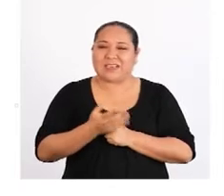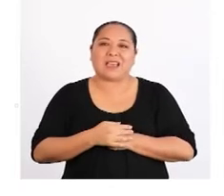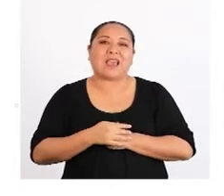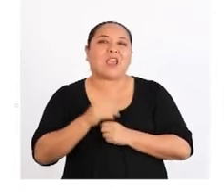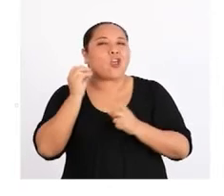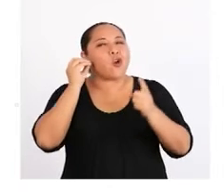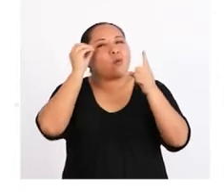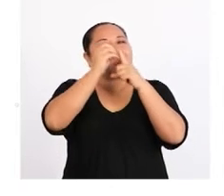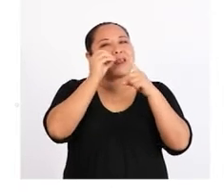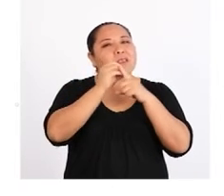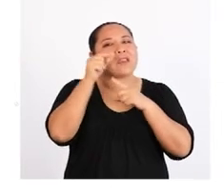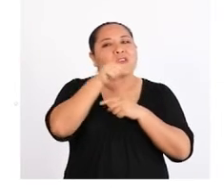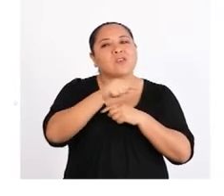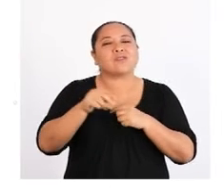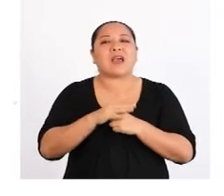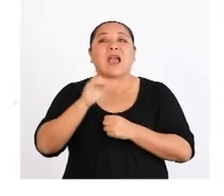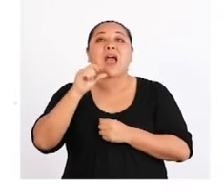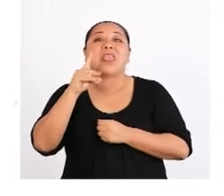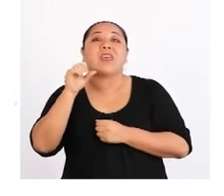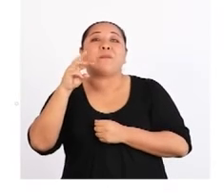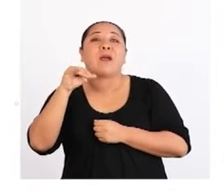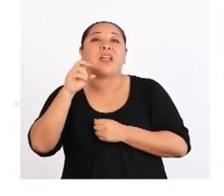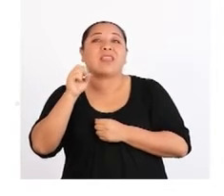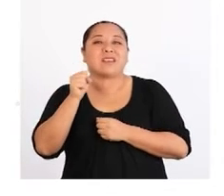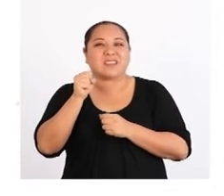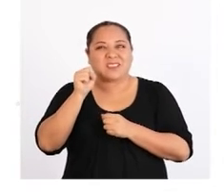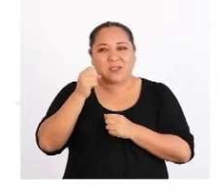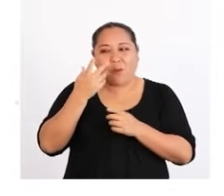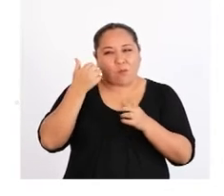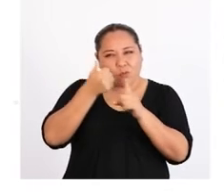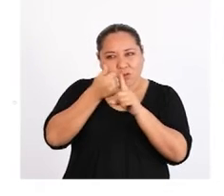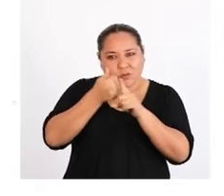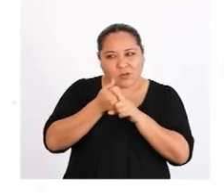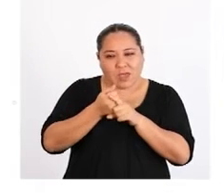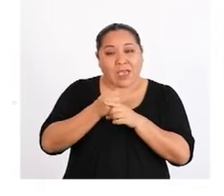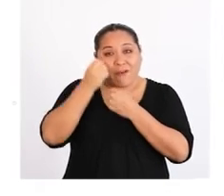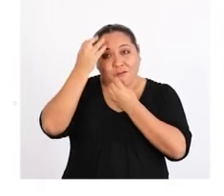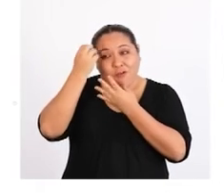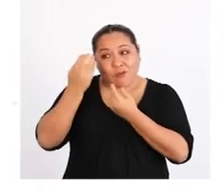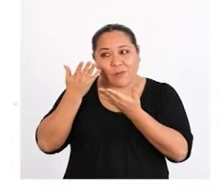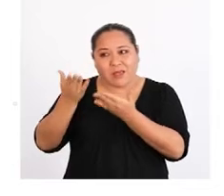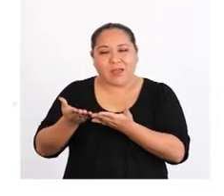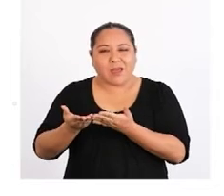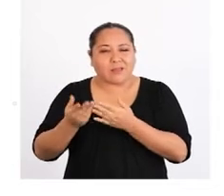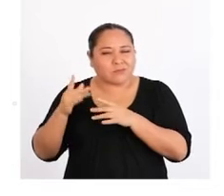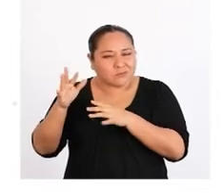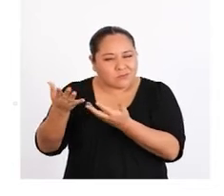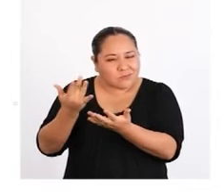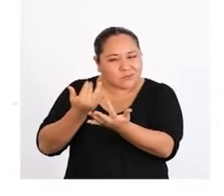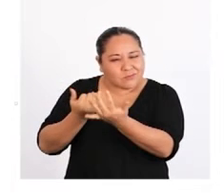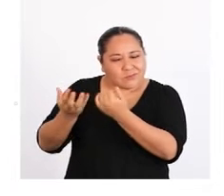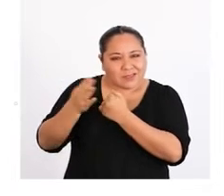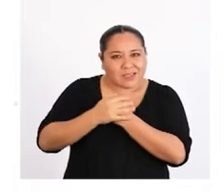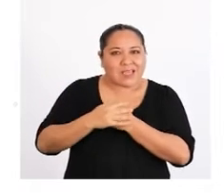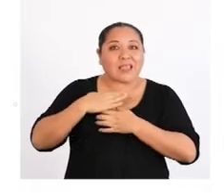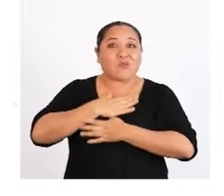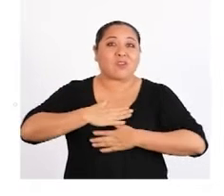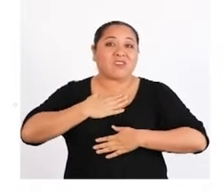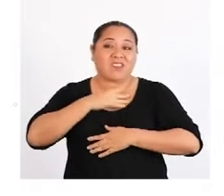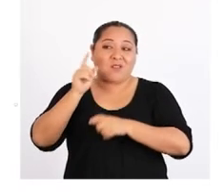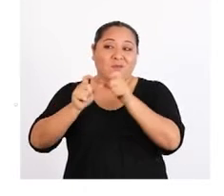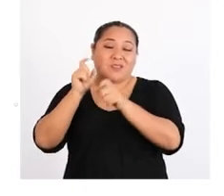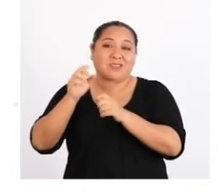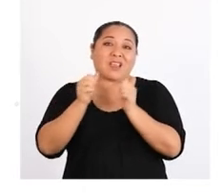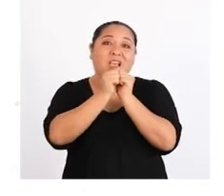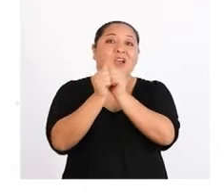que la finalidad de los ademanes es informar, persuadir y entretener al auditorio, y